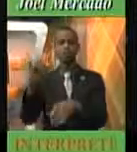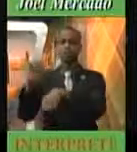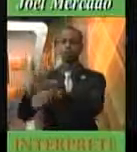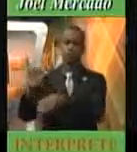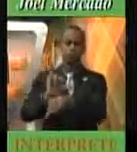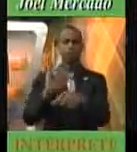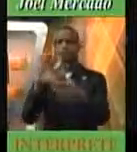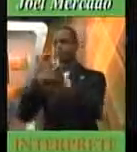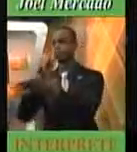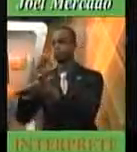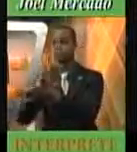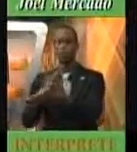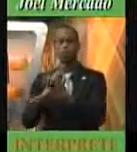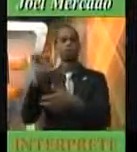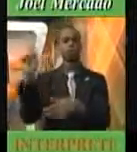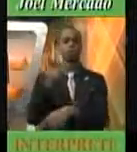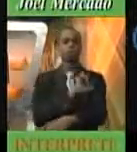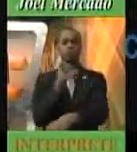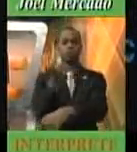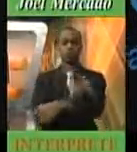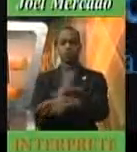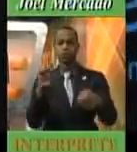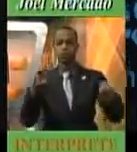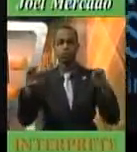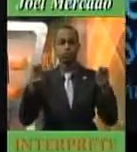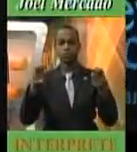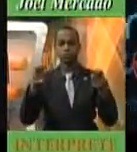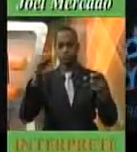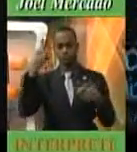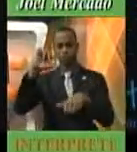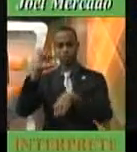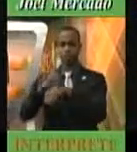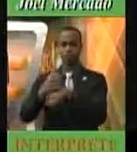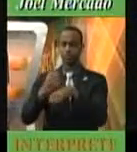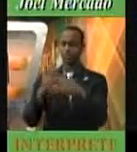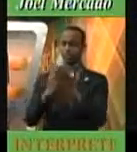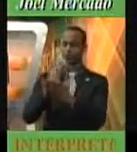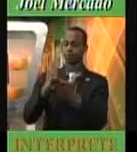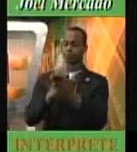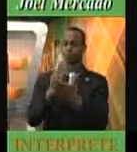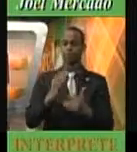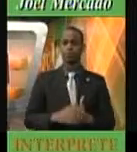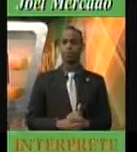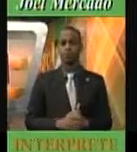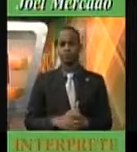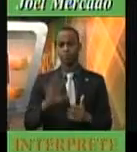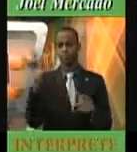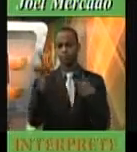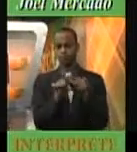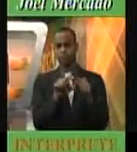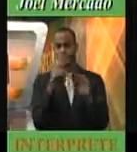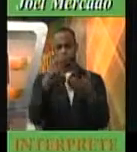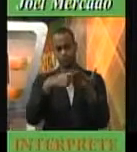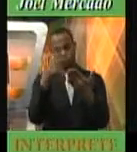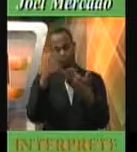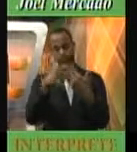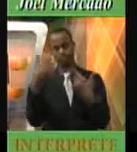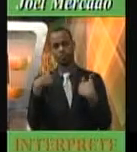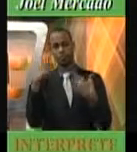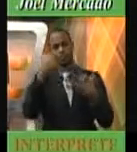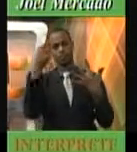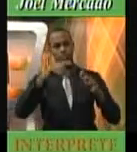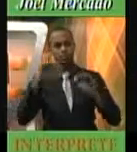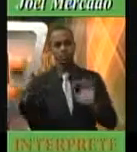iglesias, las escuelas, las autoridades, para esa construcción de derechos. También el programa tiene actividades de movilización